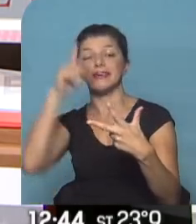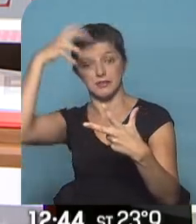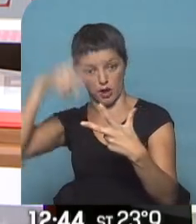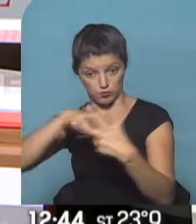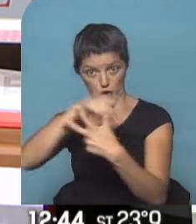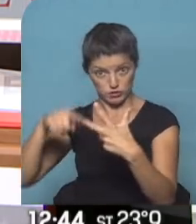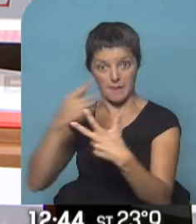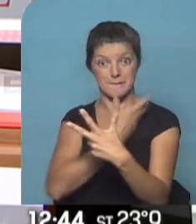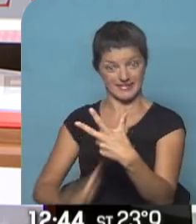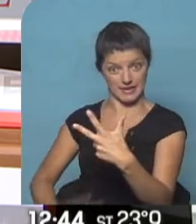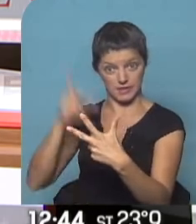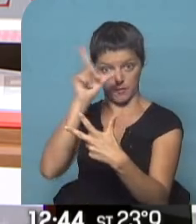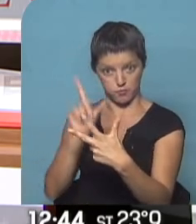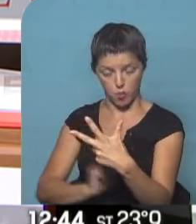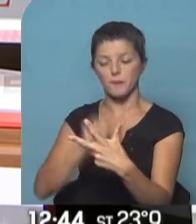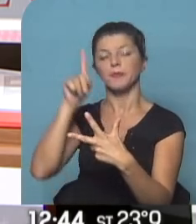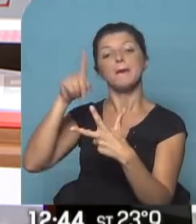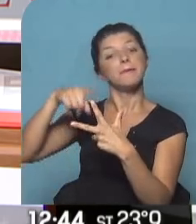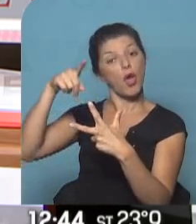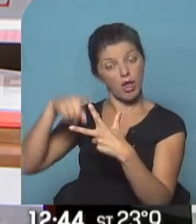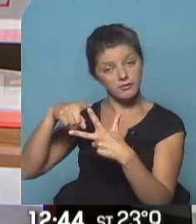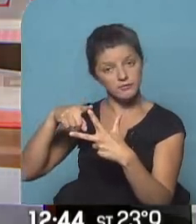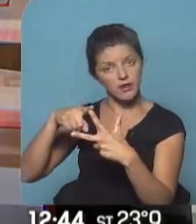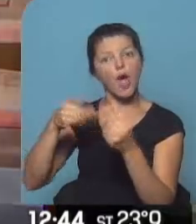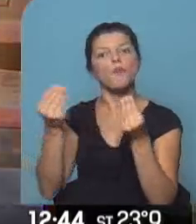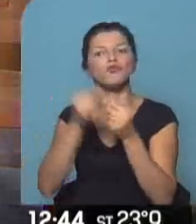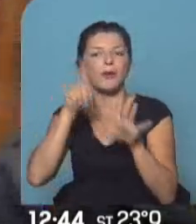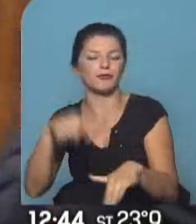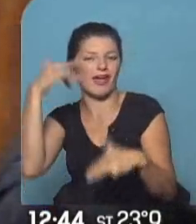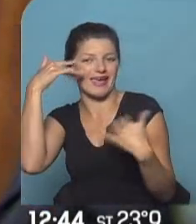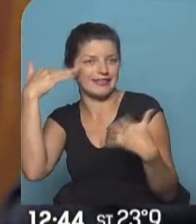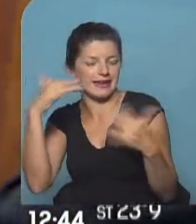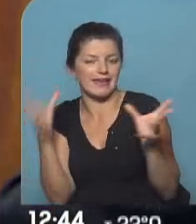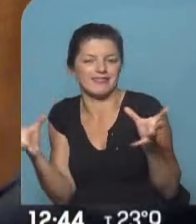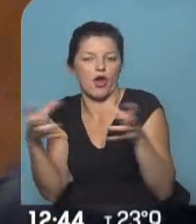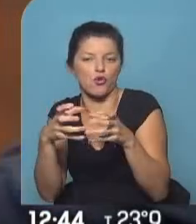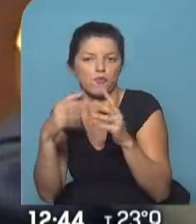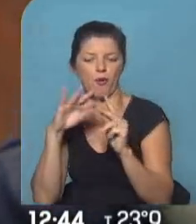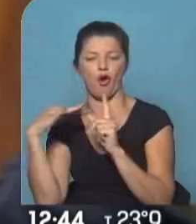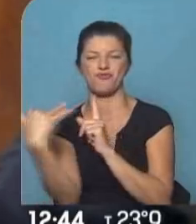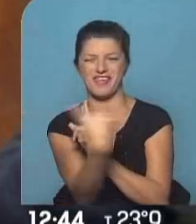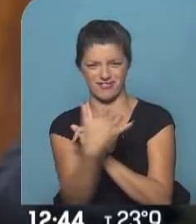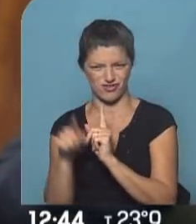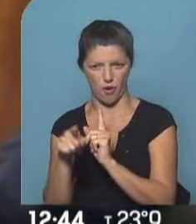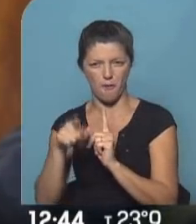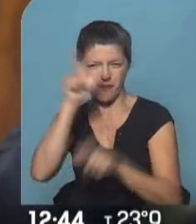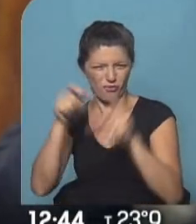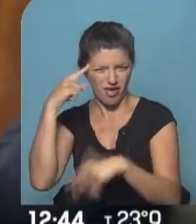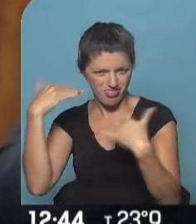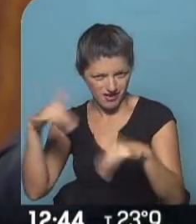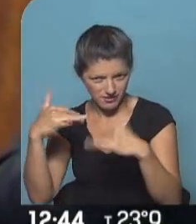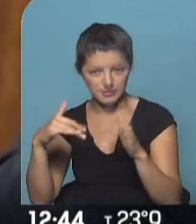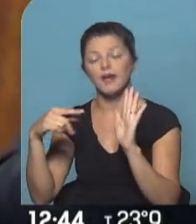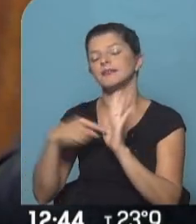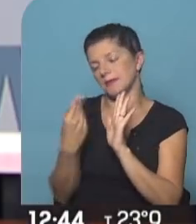que George Bush hijo estaba rodeado de un núcleo de intelectuales. Claro, si bien él no era un intelectual, es cierto, por supuesto que no era un intelectual, era un ignorante